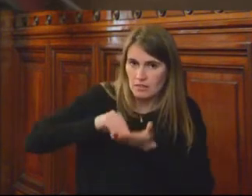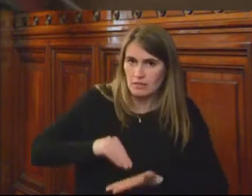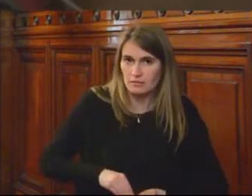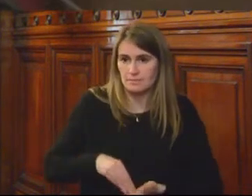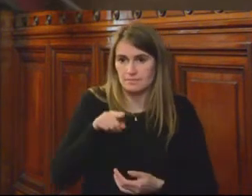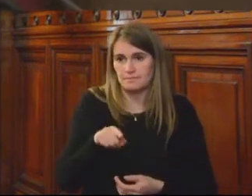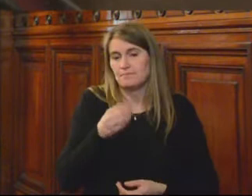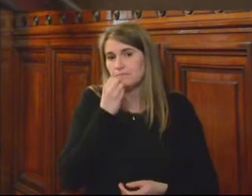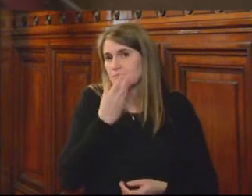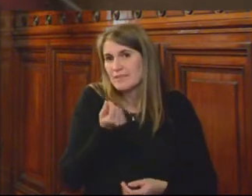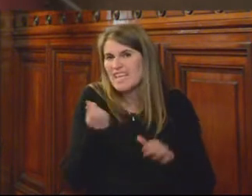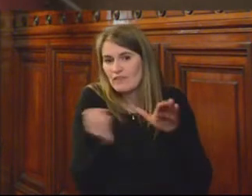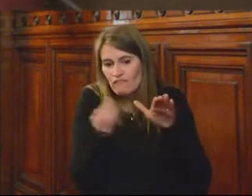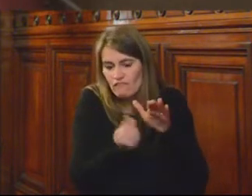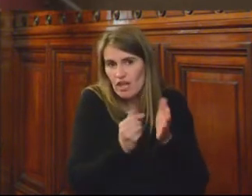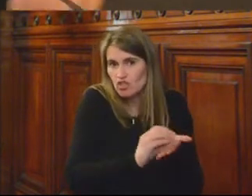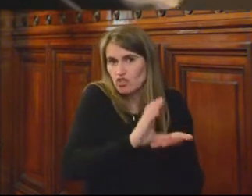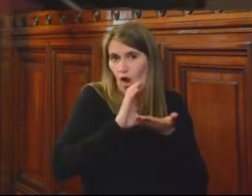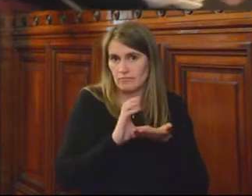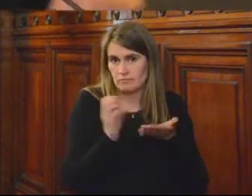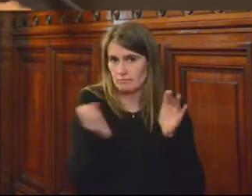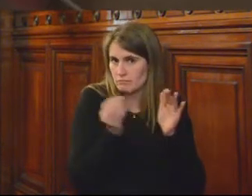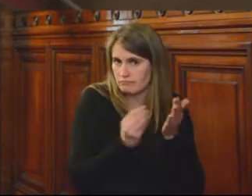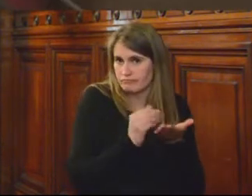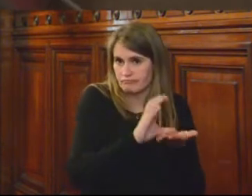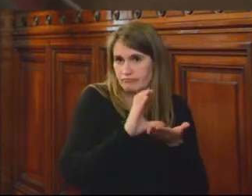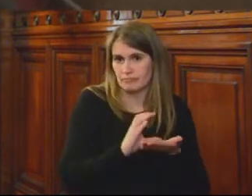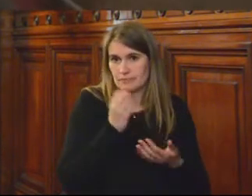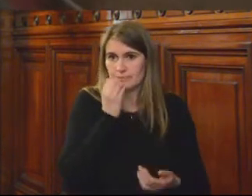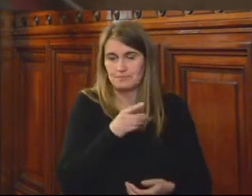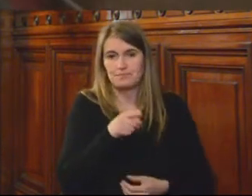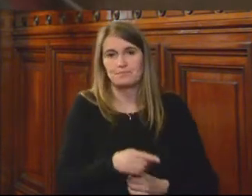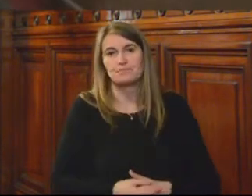políticas de inversión que ha adoptado el Estado venezolano en esta materia.